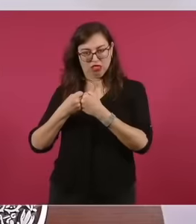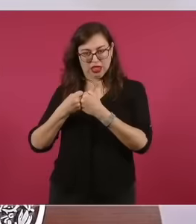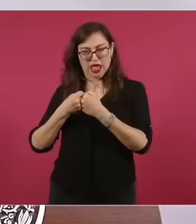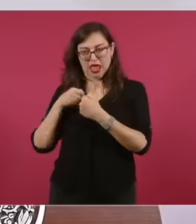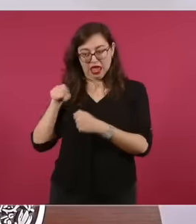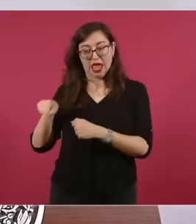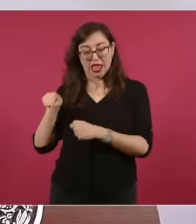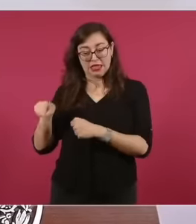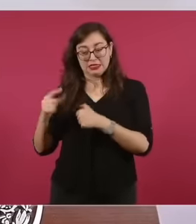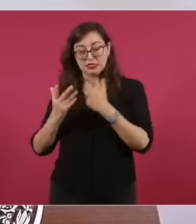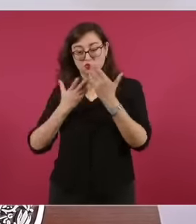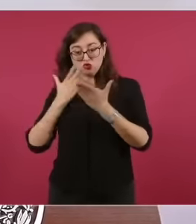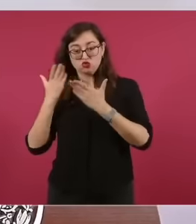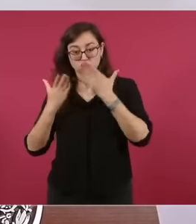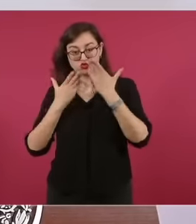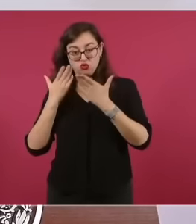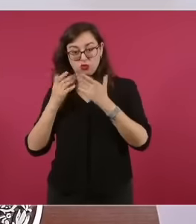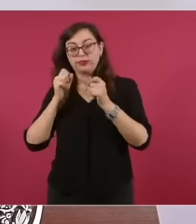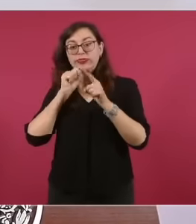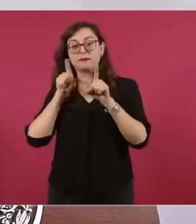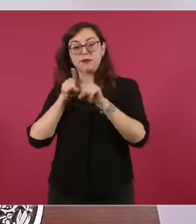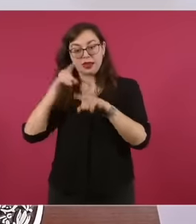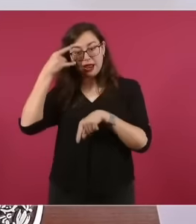estudió. Y estudió también en Campeche.